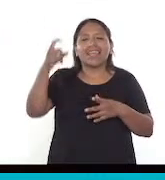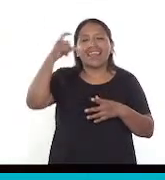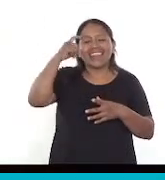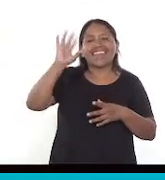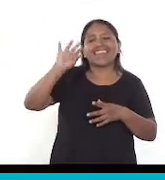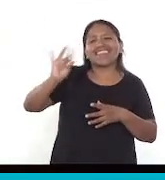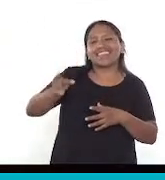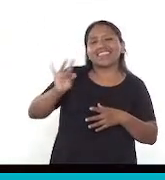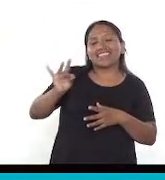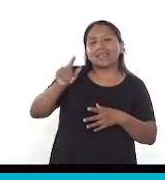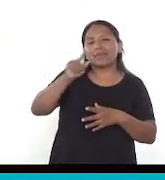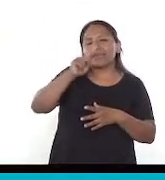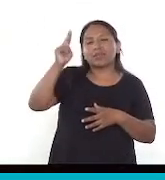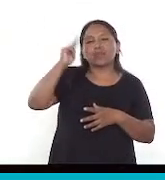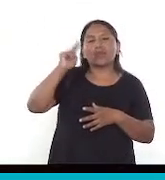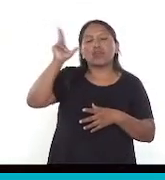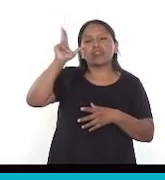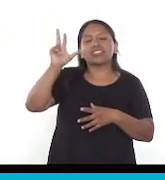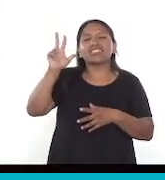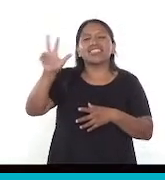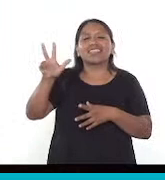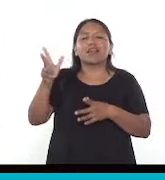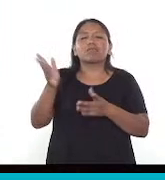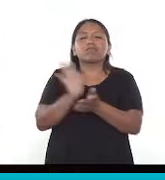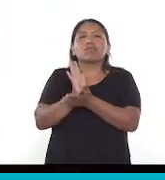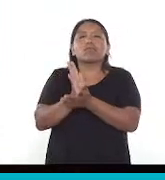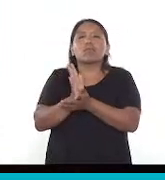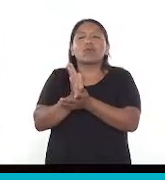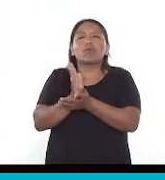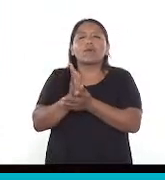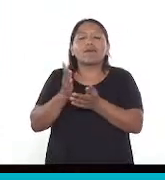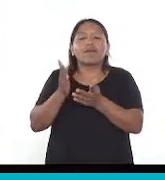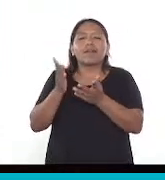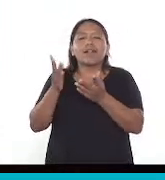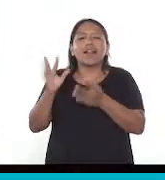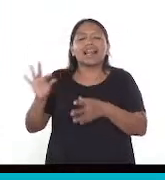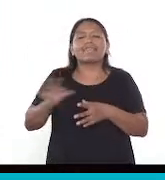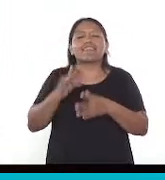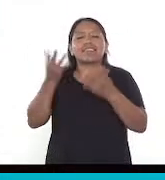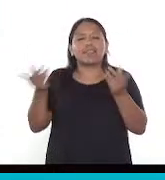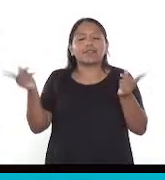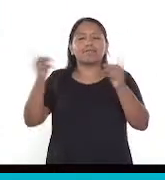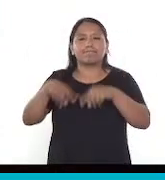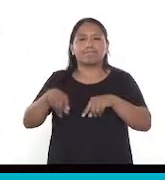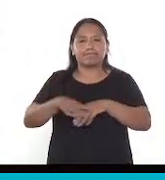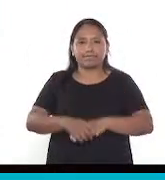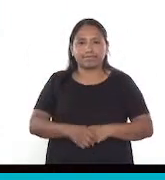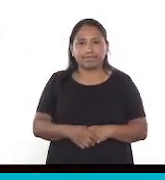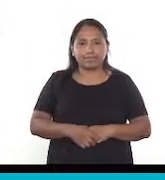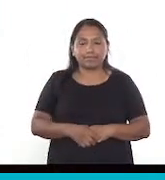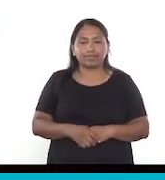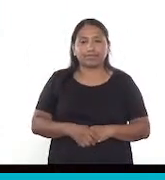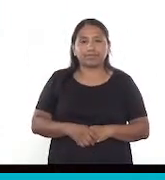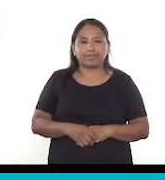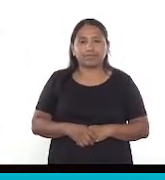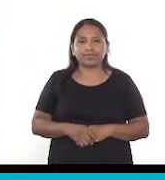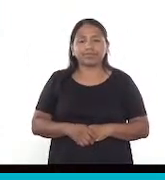de 1983 como la entrada a la vida la gesta histórica